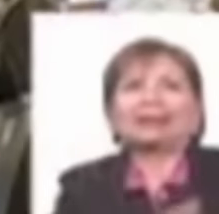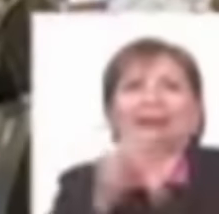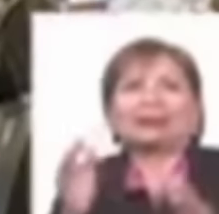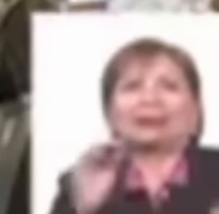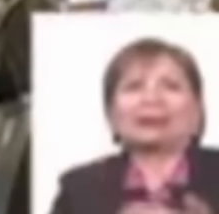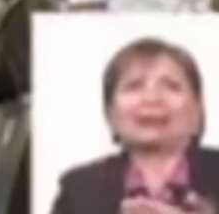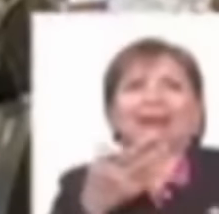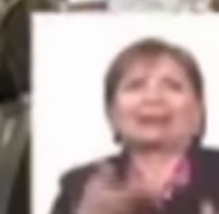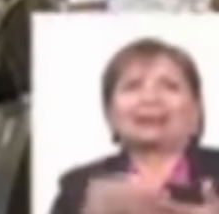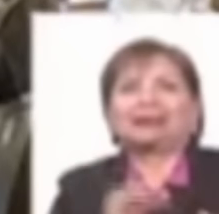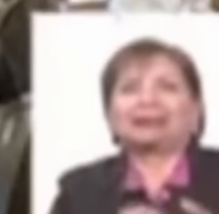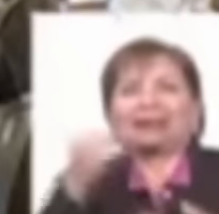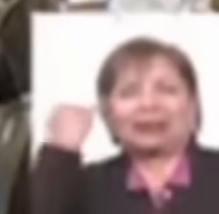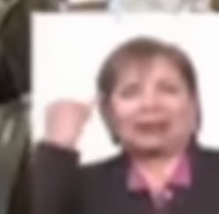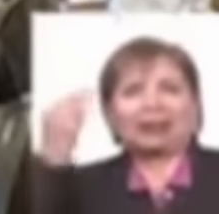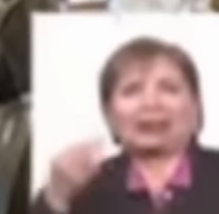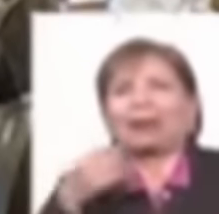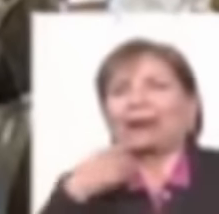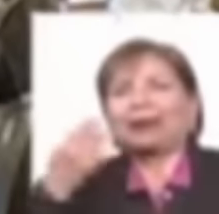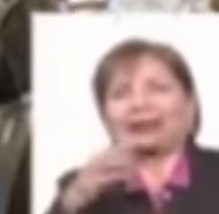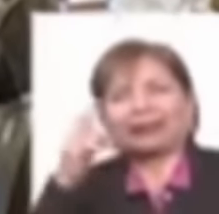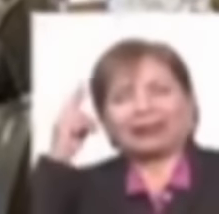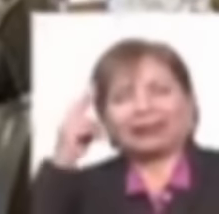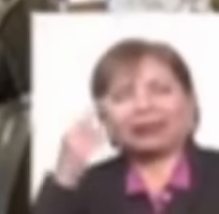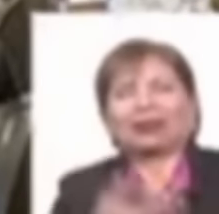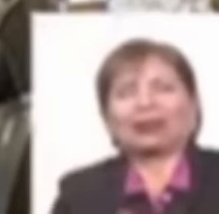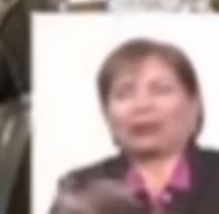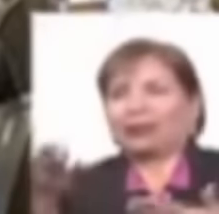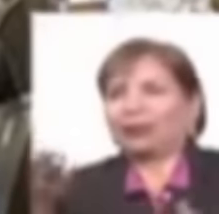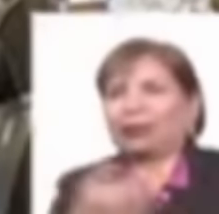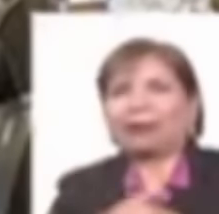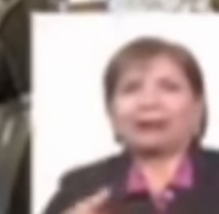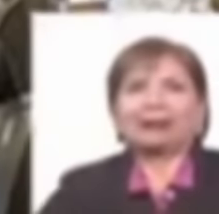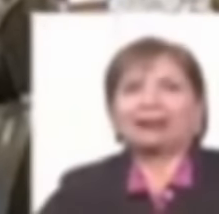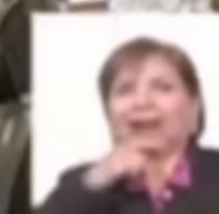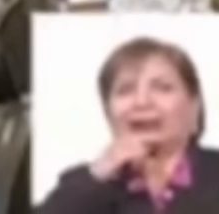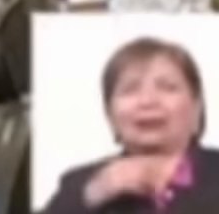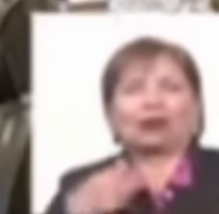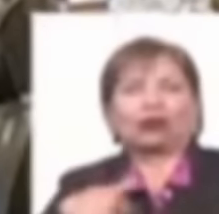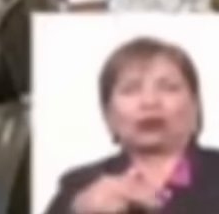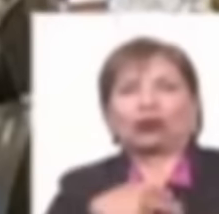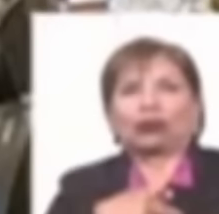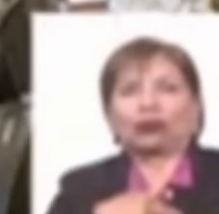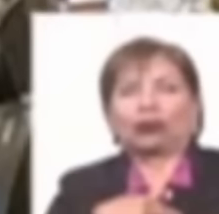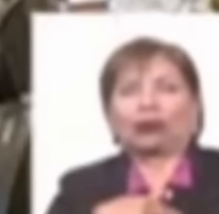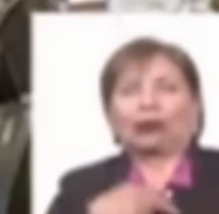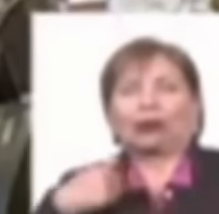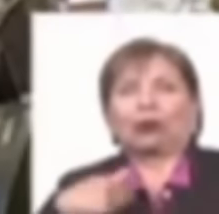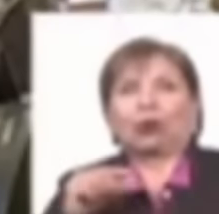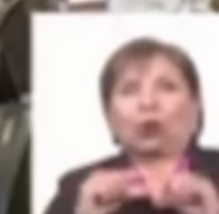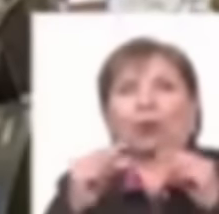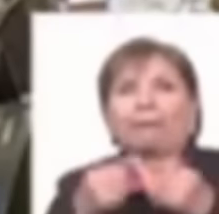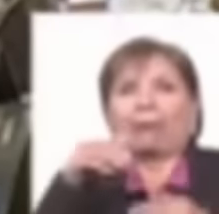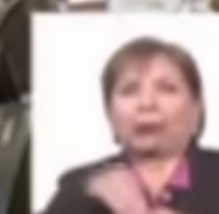más allá de cualquier ideología. Por esas consideraciones, señora presidenta, nosotros y nuestra bancada